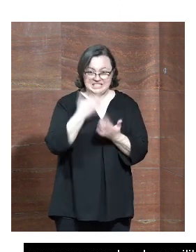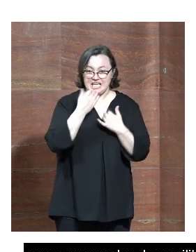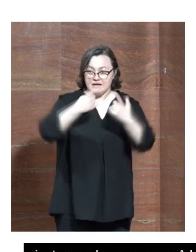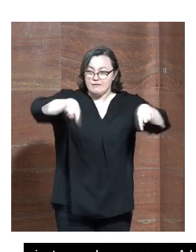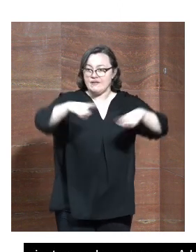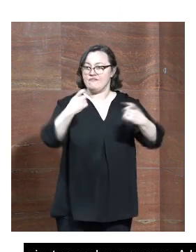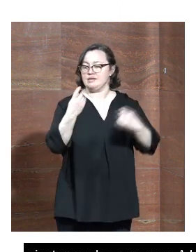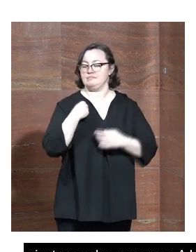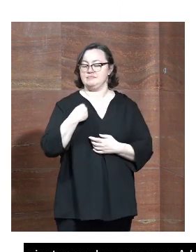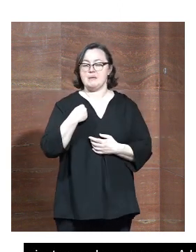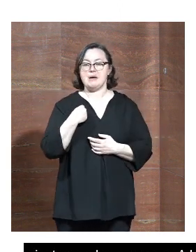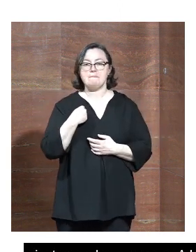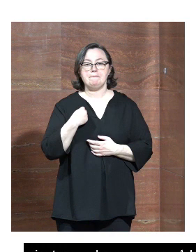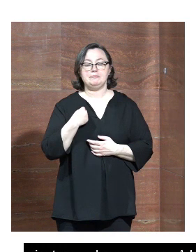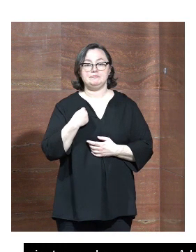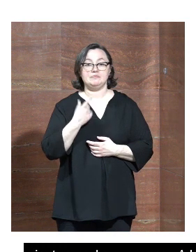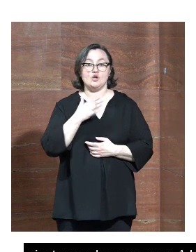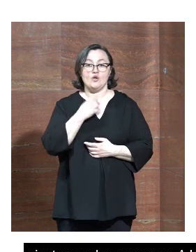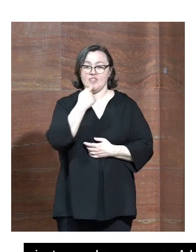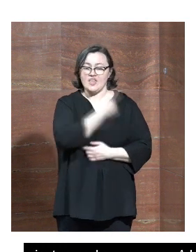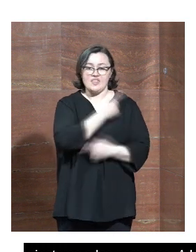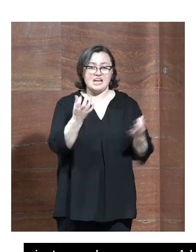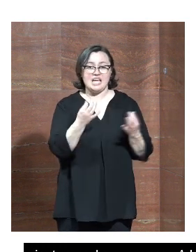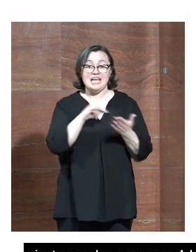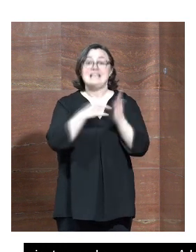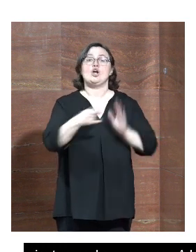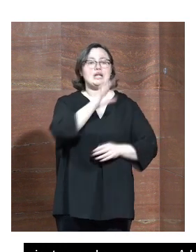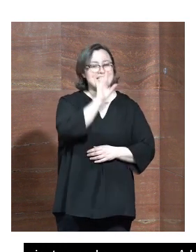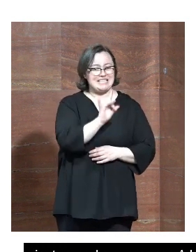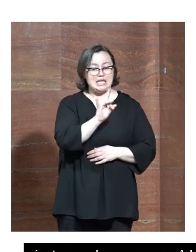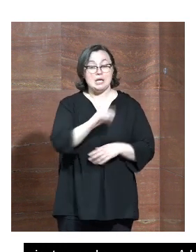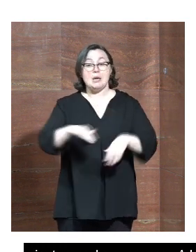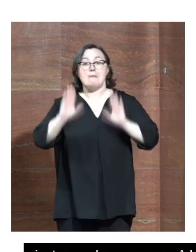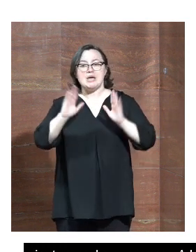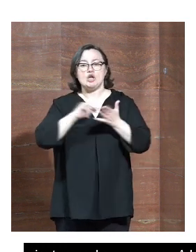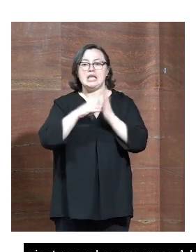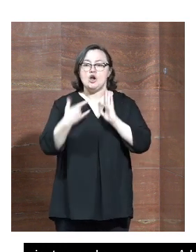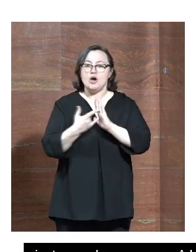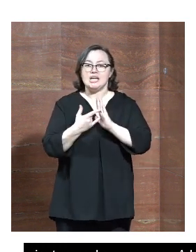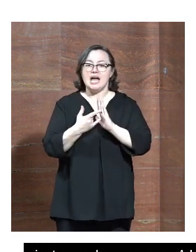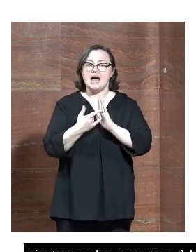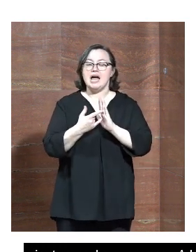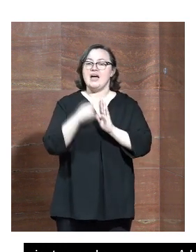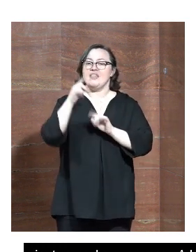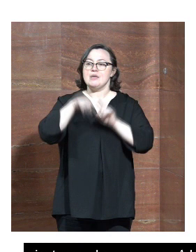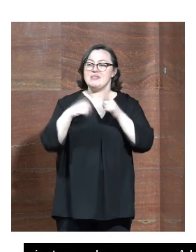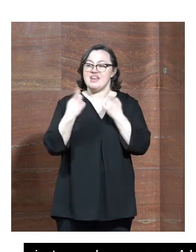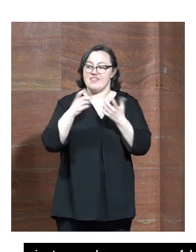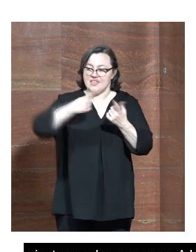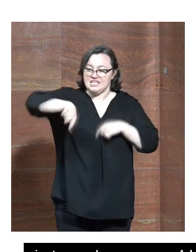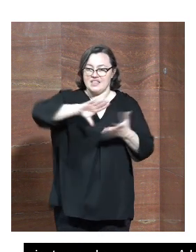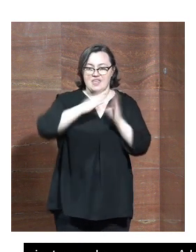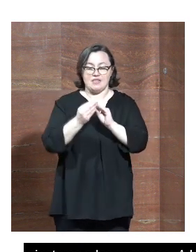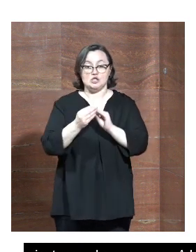disposición del moderador, pues yo quisiera decir que tecnología sí, pero tecnología a la medida, no